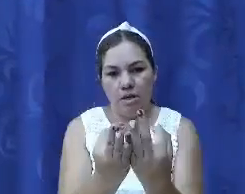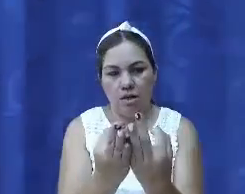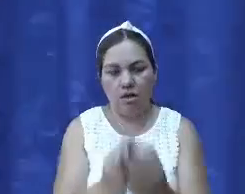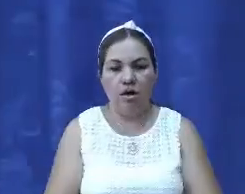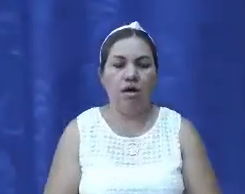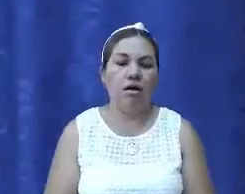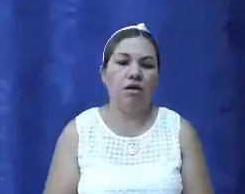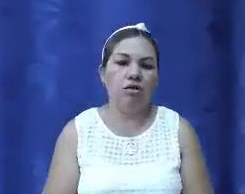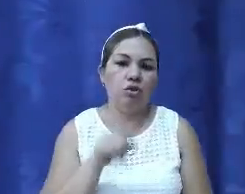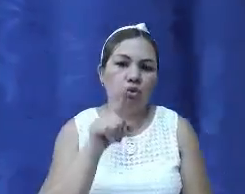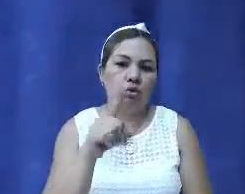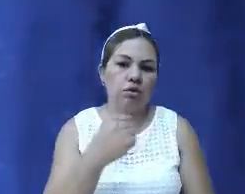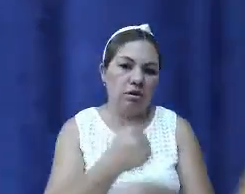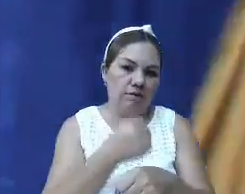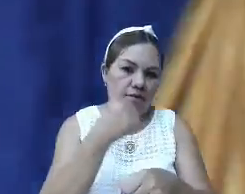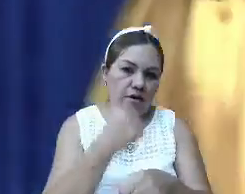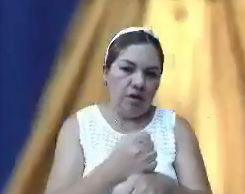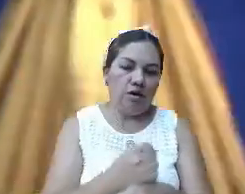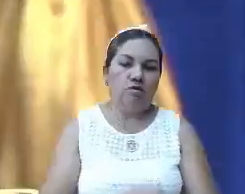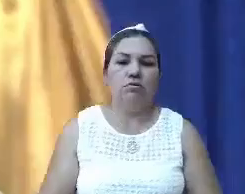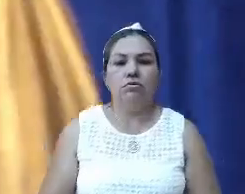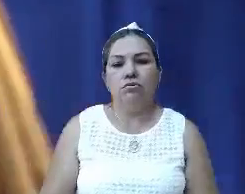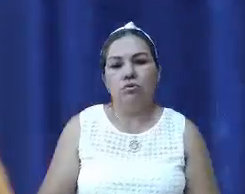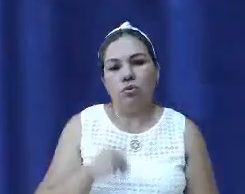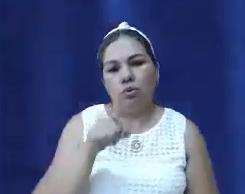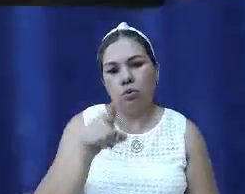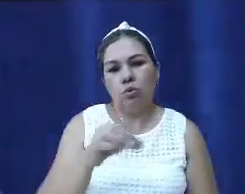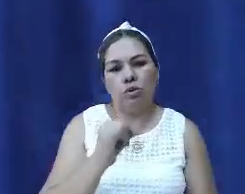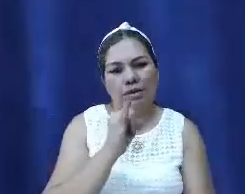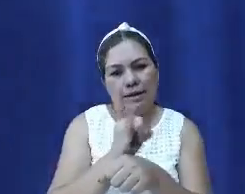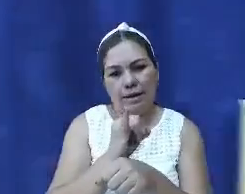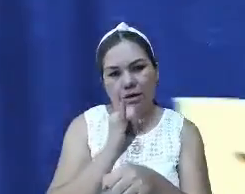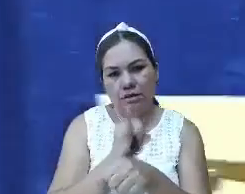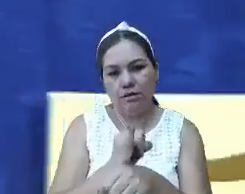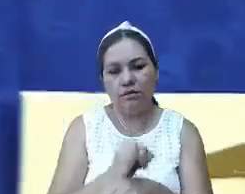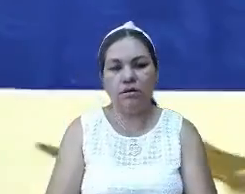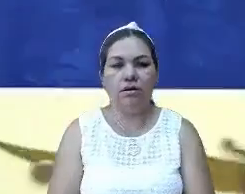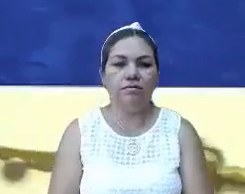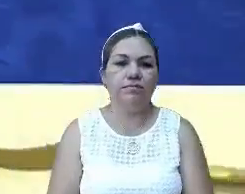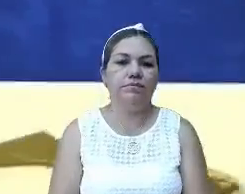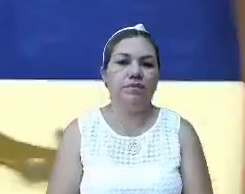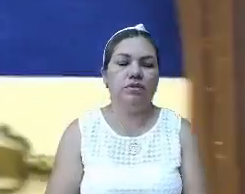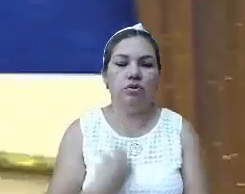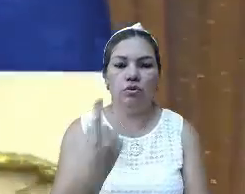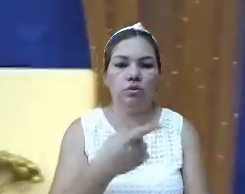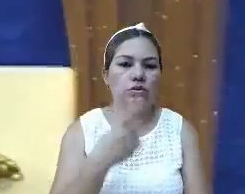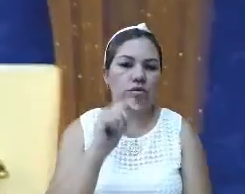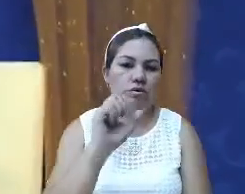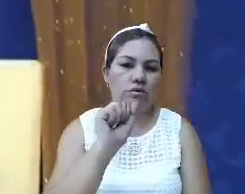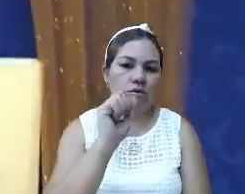representa tu empresa, representa la iglesia, la congregación de los santos,